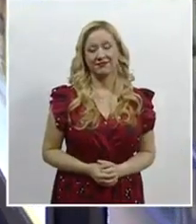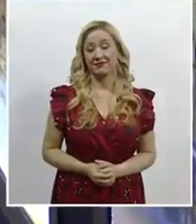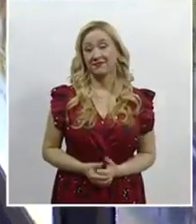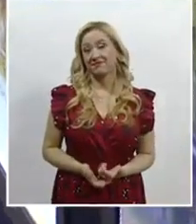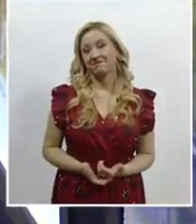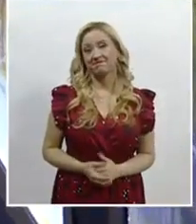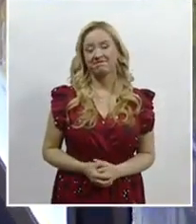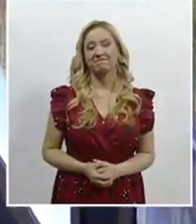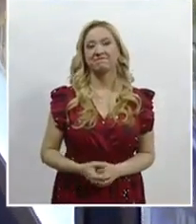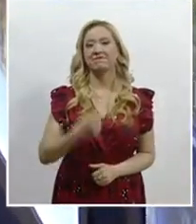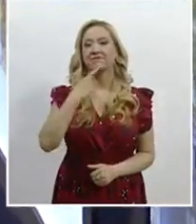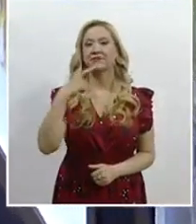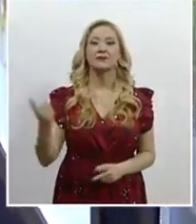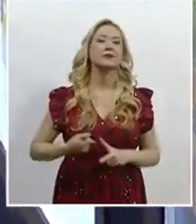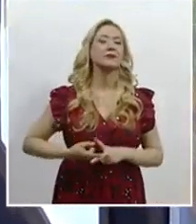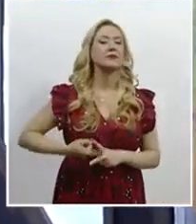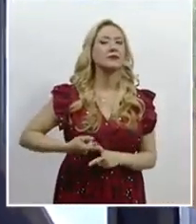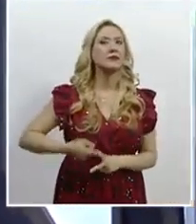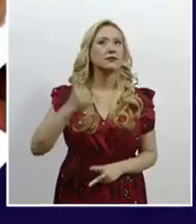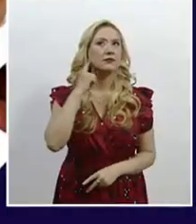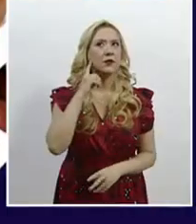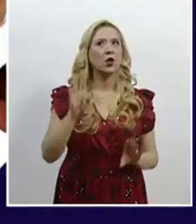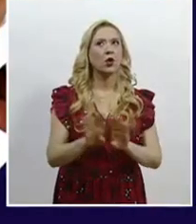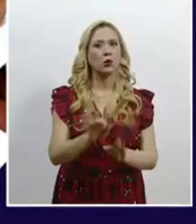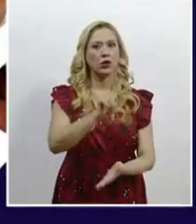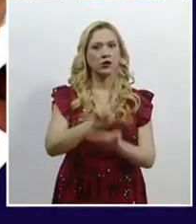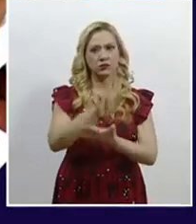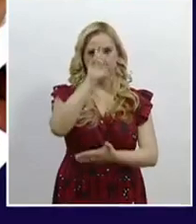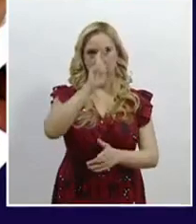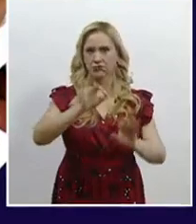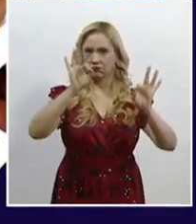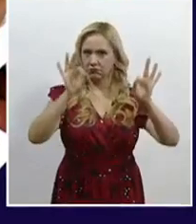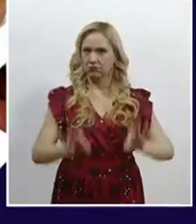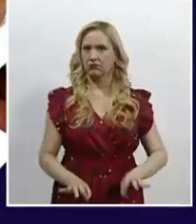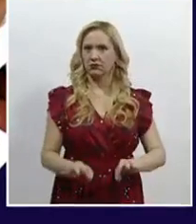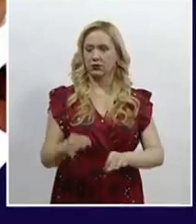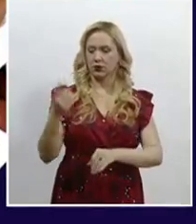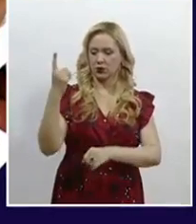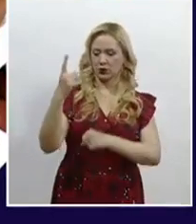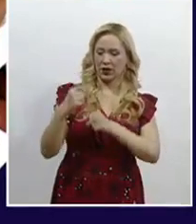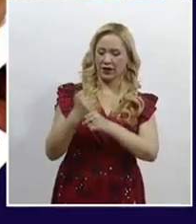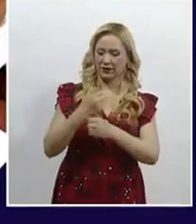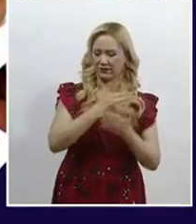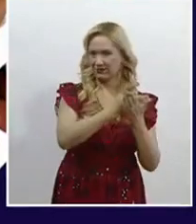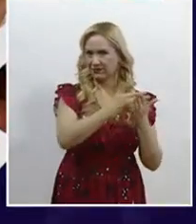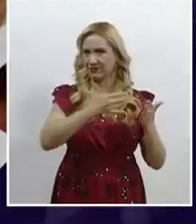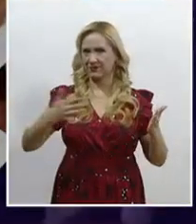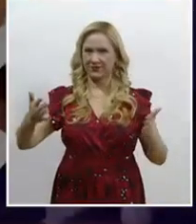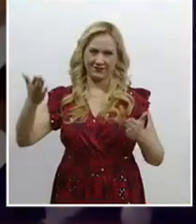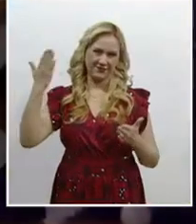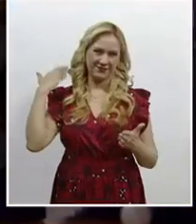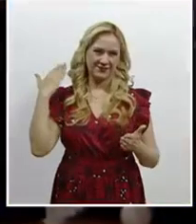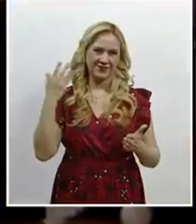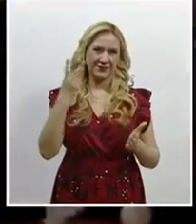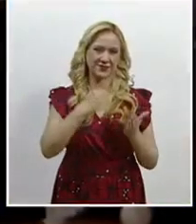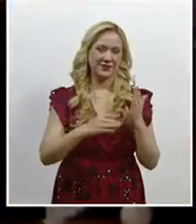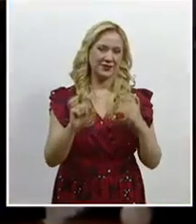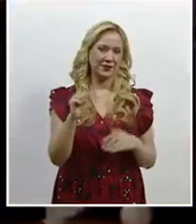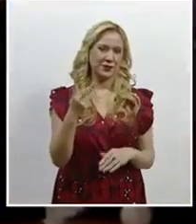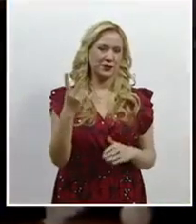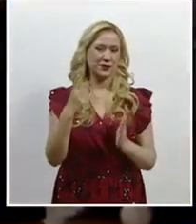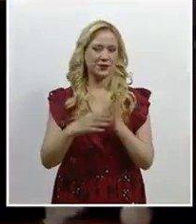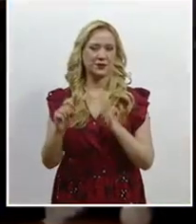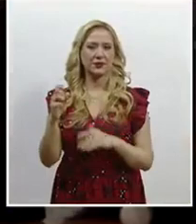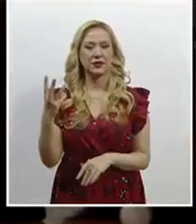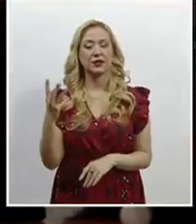Y de acuerdo con el Índice de Estado de Derecho 2022-2023 de World Justice Project, persiste el estancamiento en el progreso del país